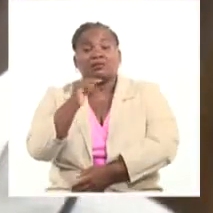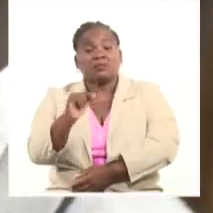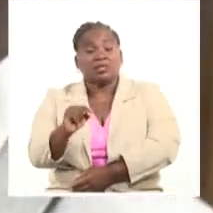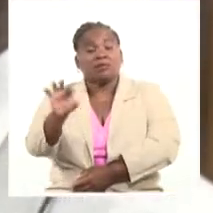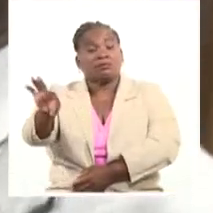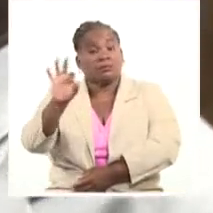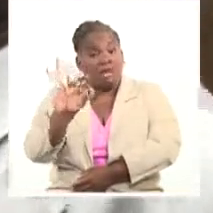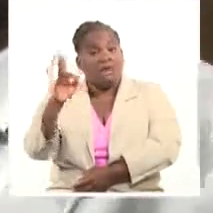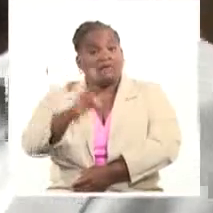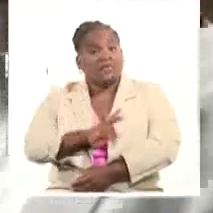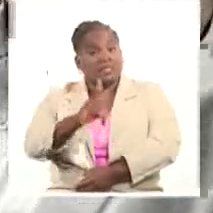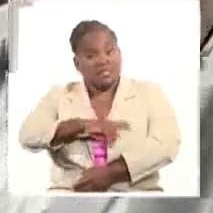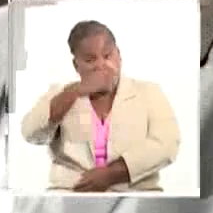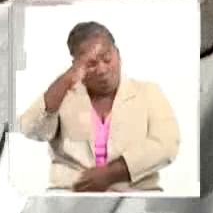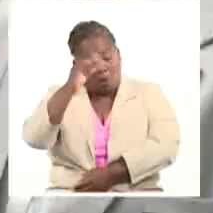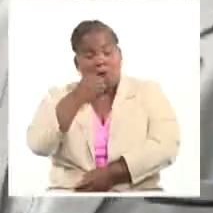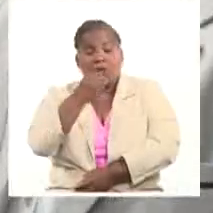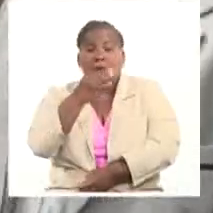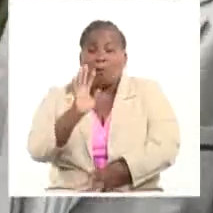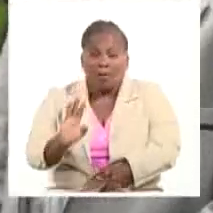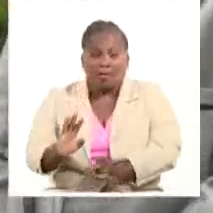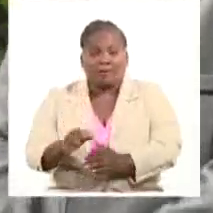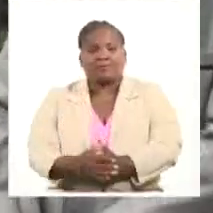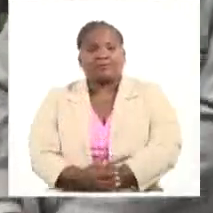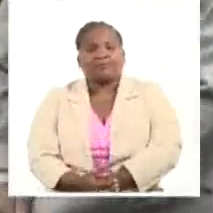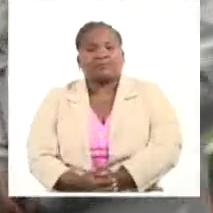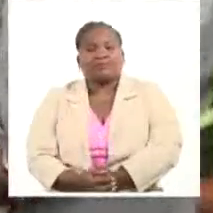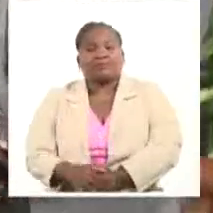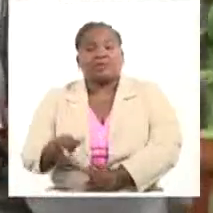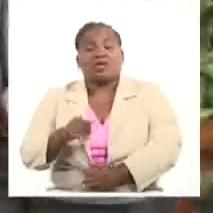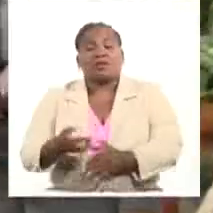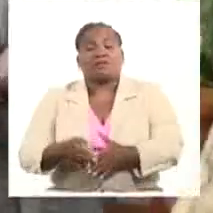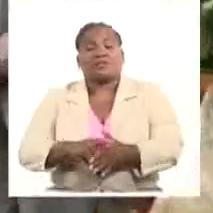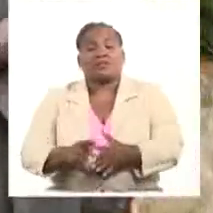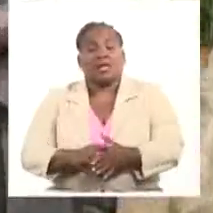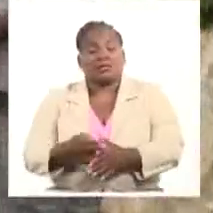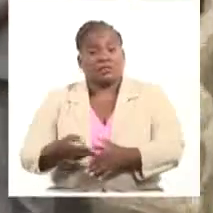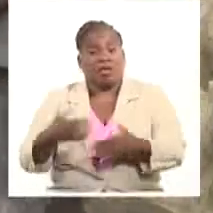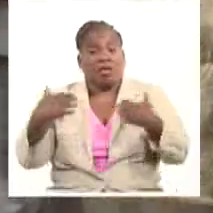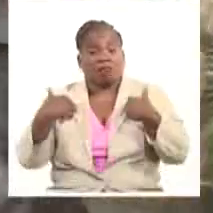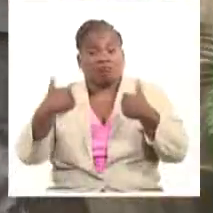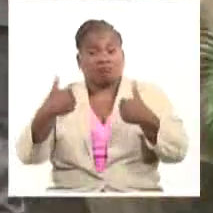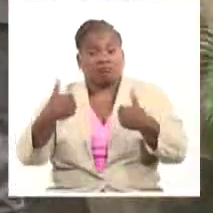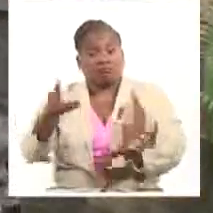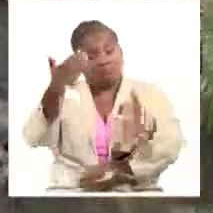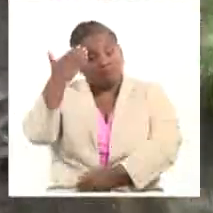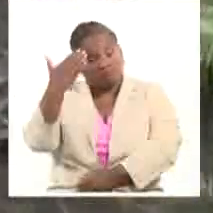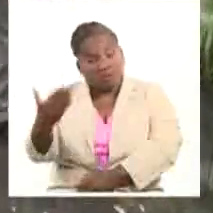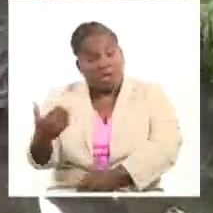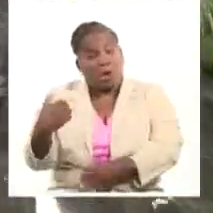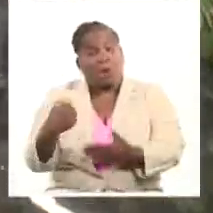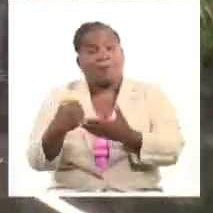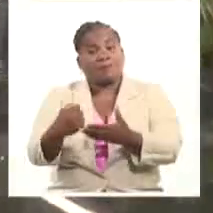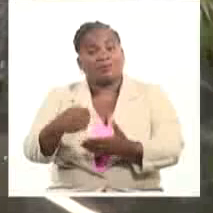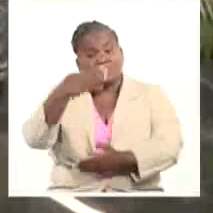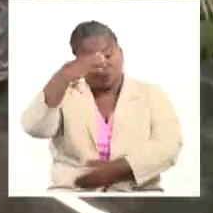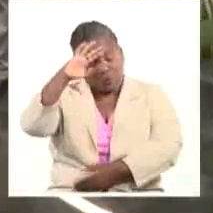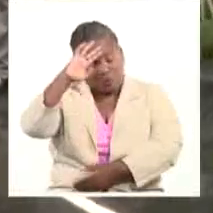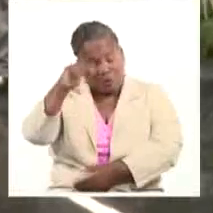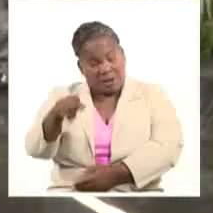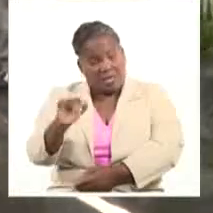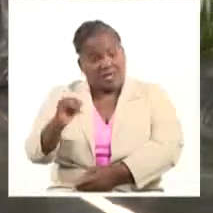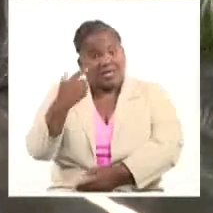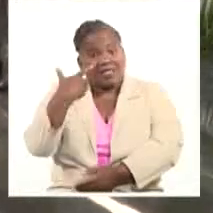que visite Cuba cuando su agenda así lo permita. El representante diplomático agradeció la cooperación cubana y expresó el interés de su